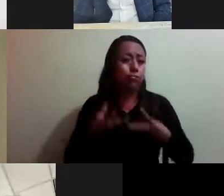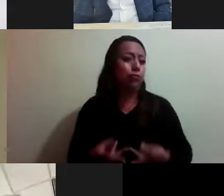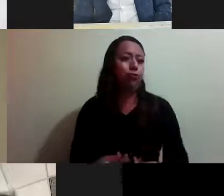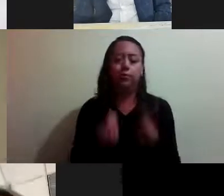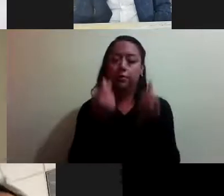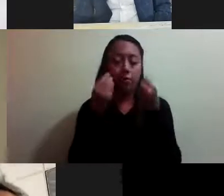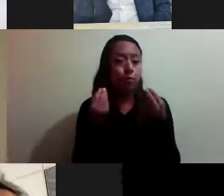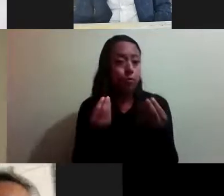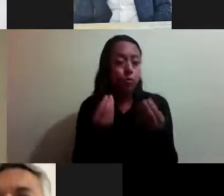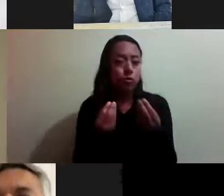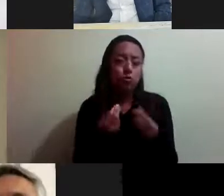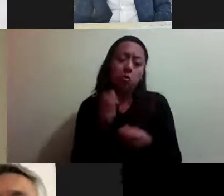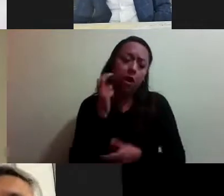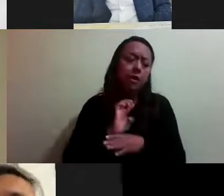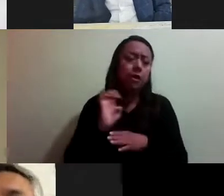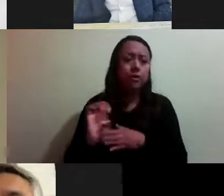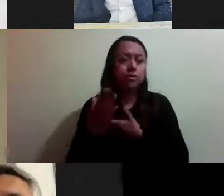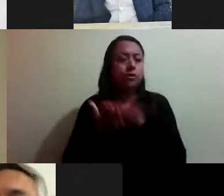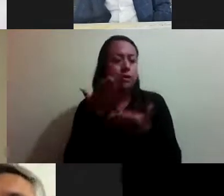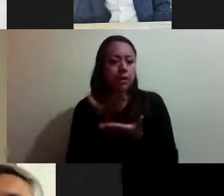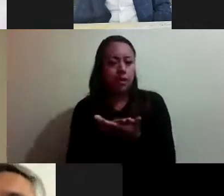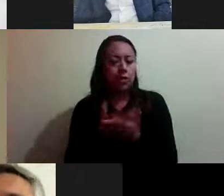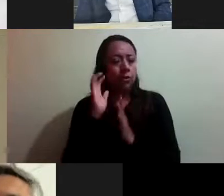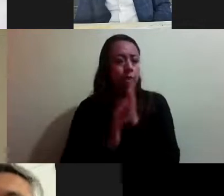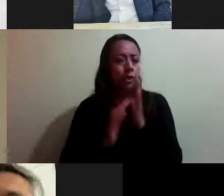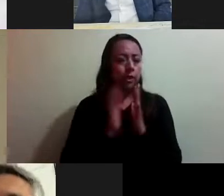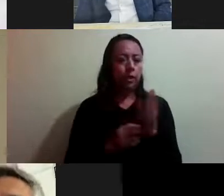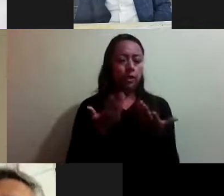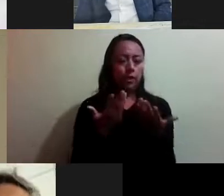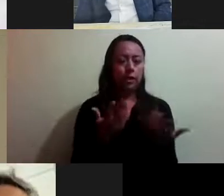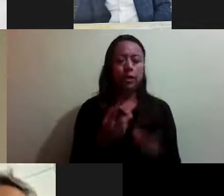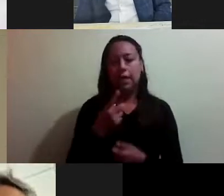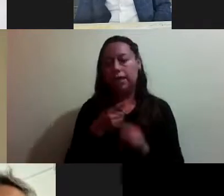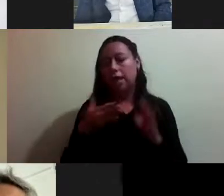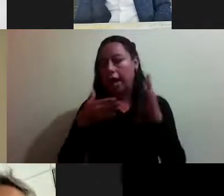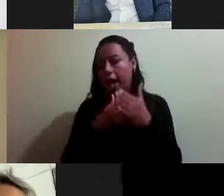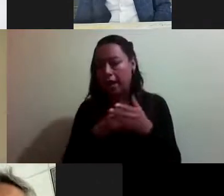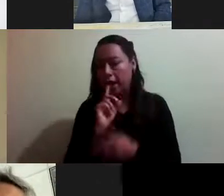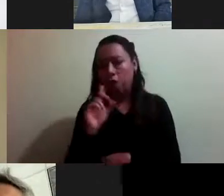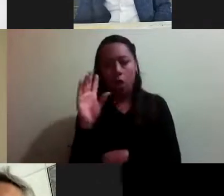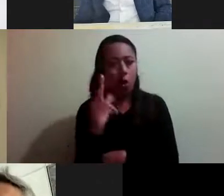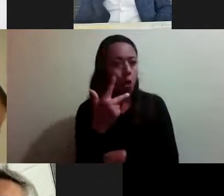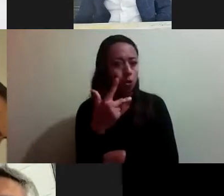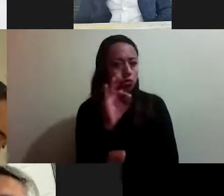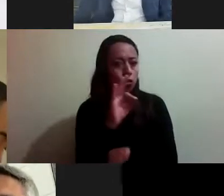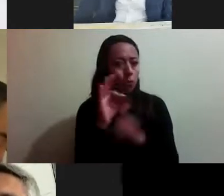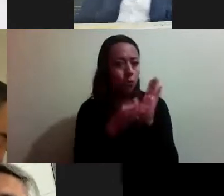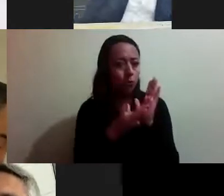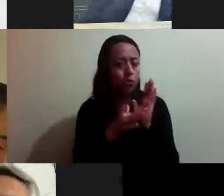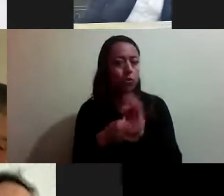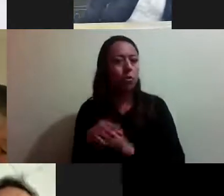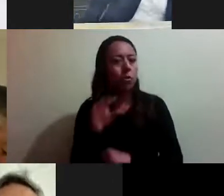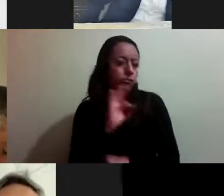reducir el presupuesto del Congreso y dejarlo a un límite del 0.8% del presupuesto de la ciudad y que no pudiera incrementarse por encima de la